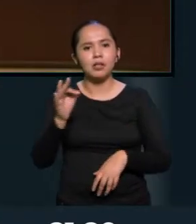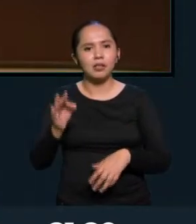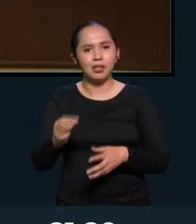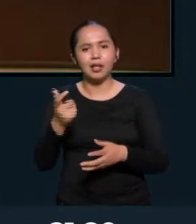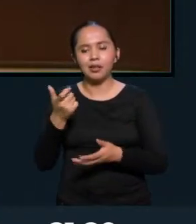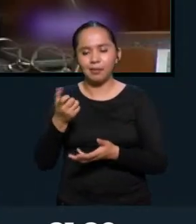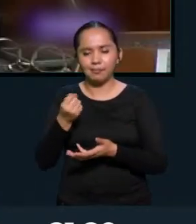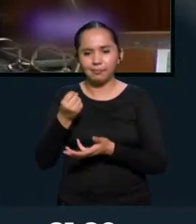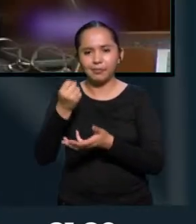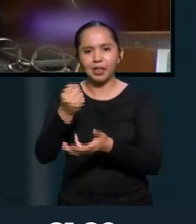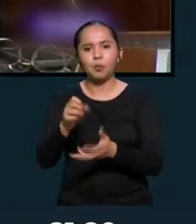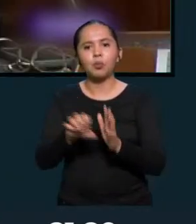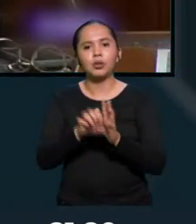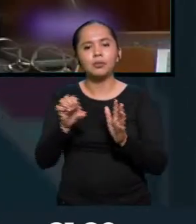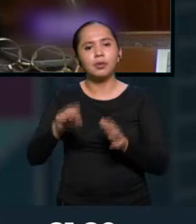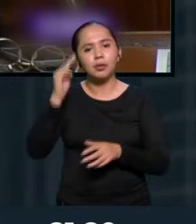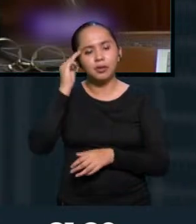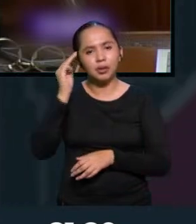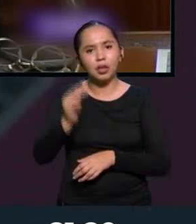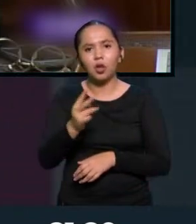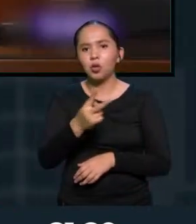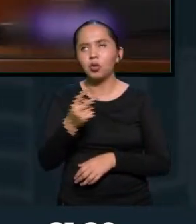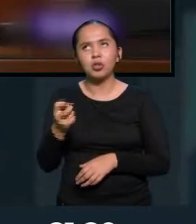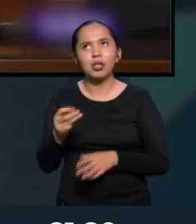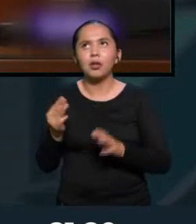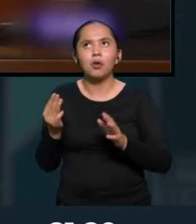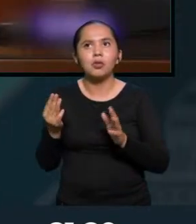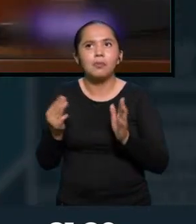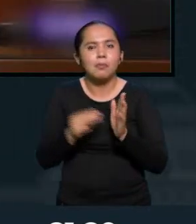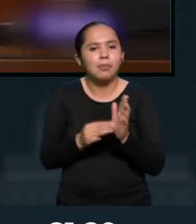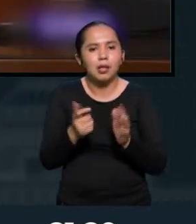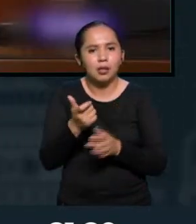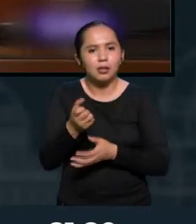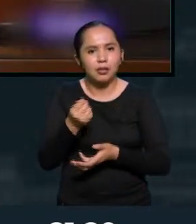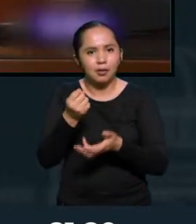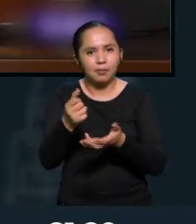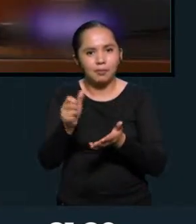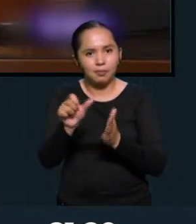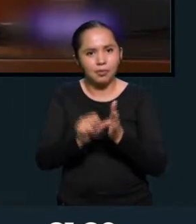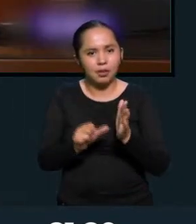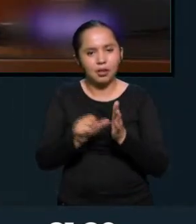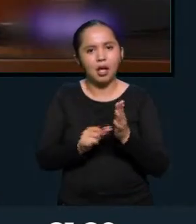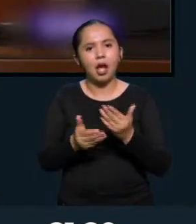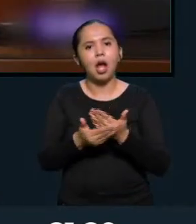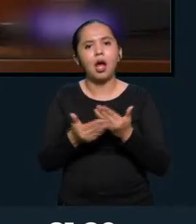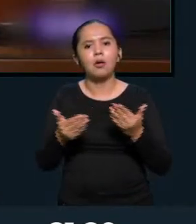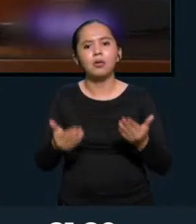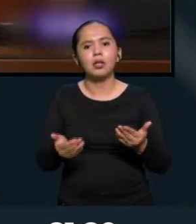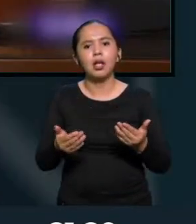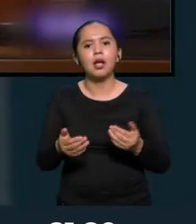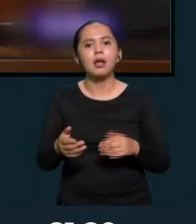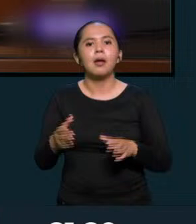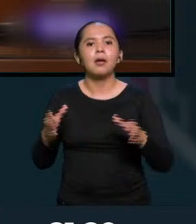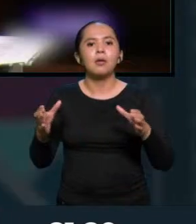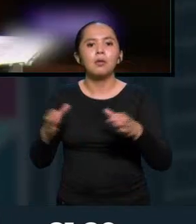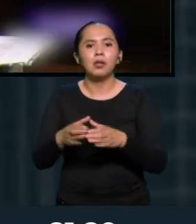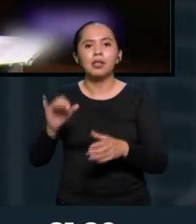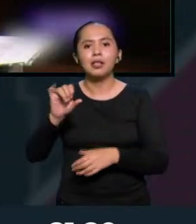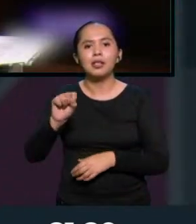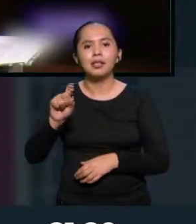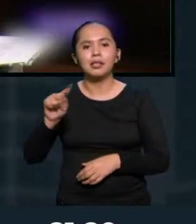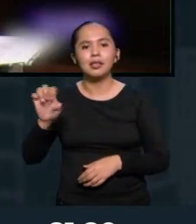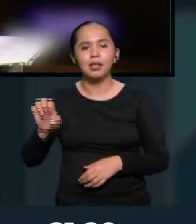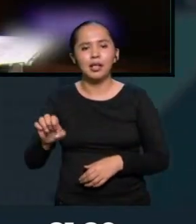O sea, un magistrado que ganaba 200,000 pesos al mes, pues en realidad tenía una pensión del ISSSTE de